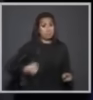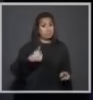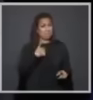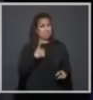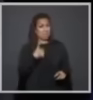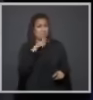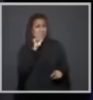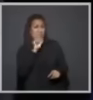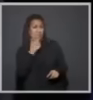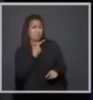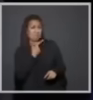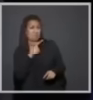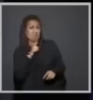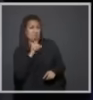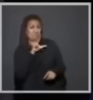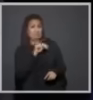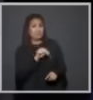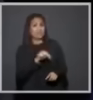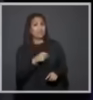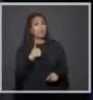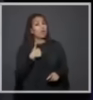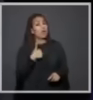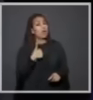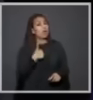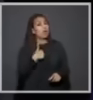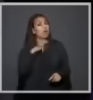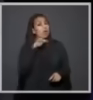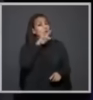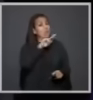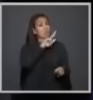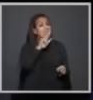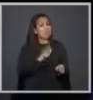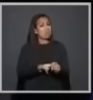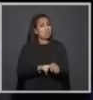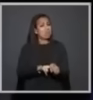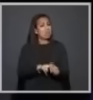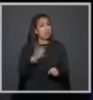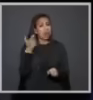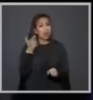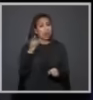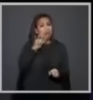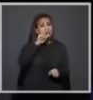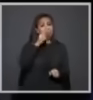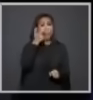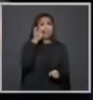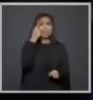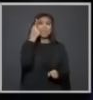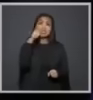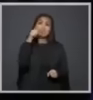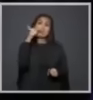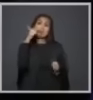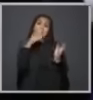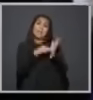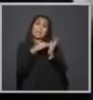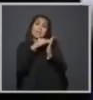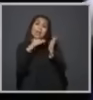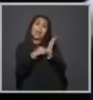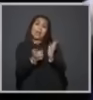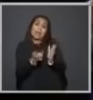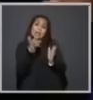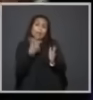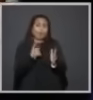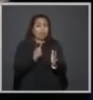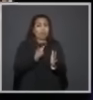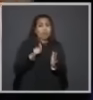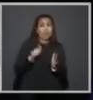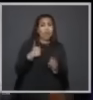cuesta 7.500 millones de pesos. Todo esto es importante. No voy a andar rodeado de guardaespaldas,